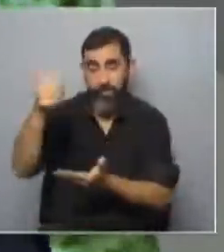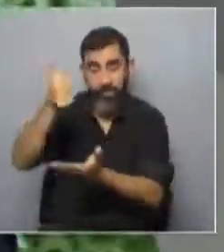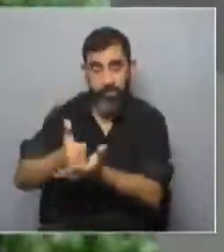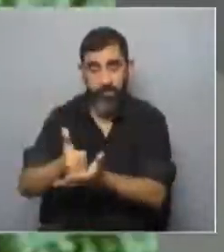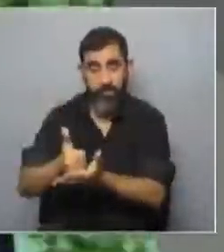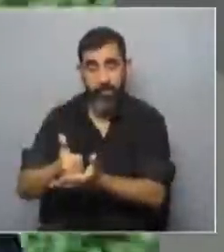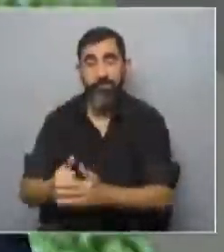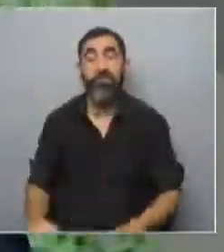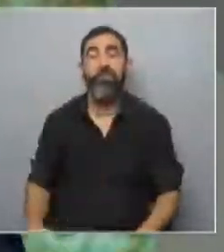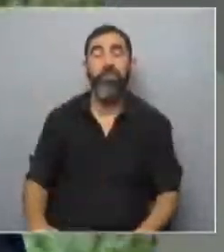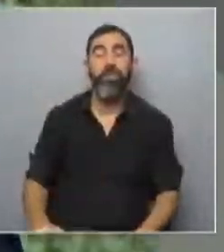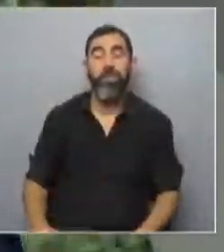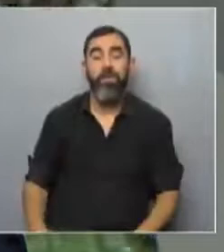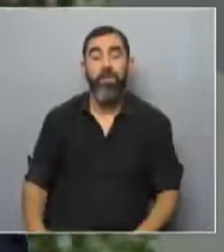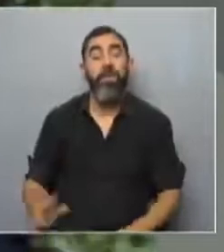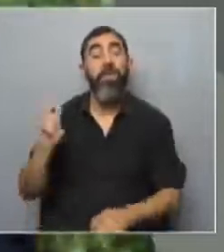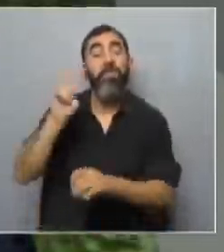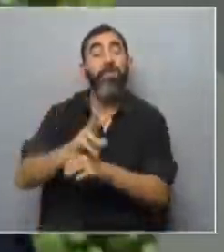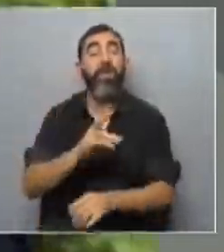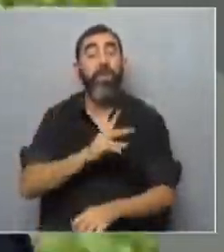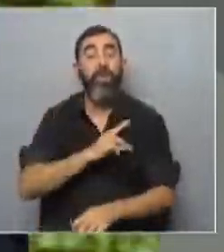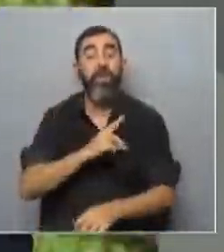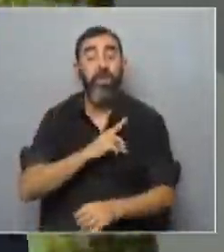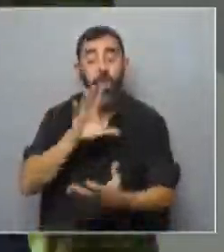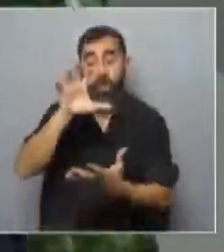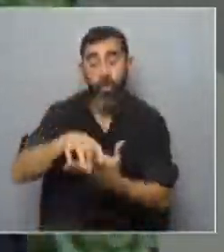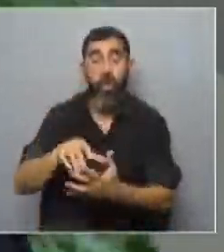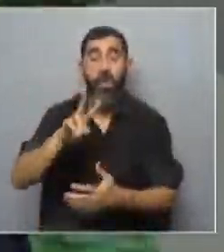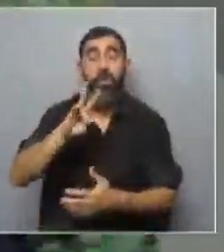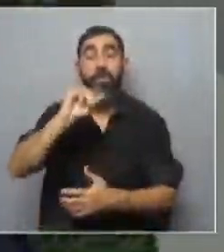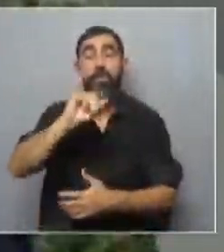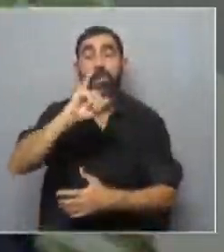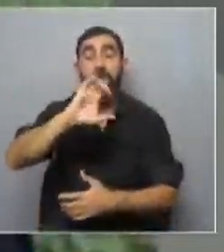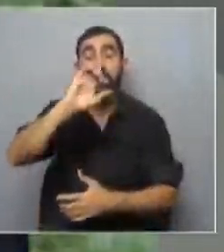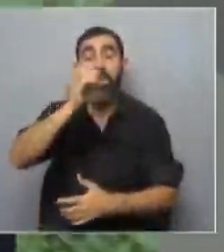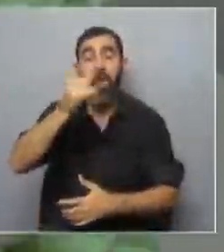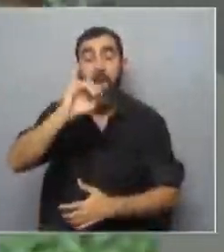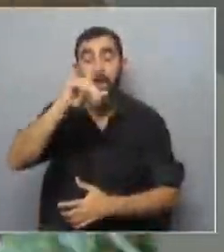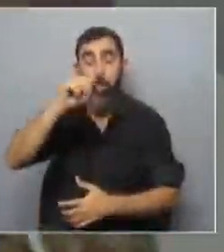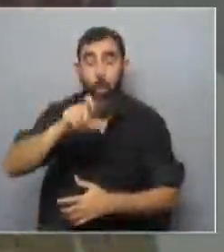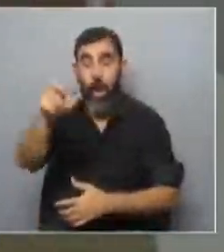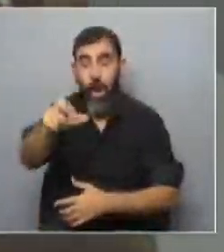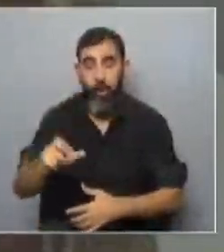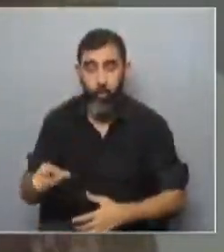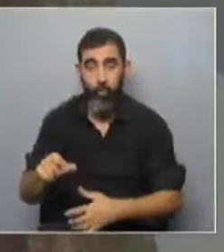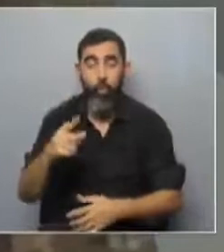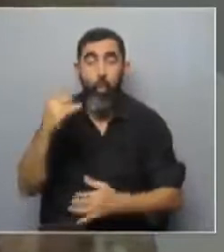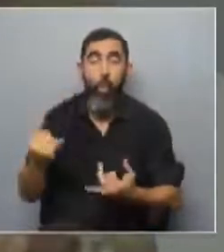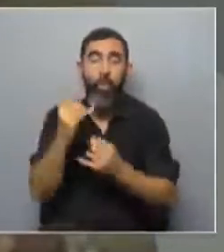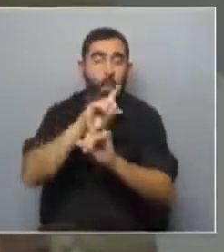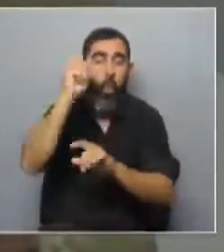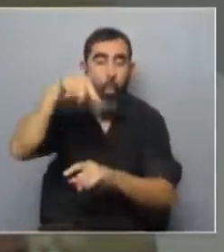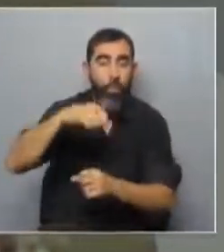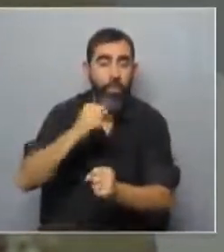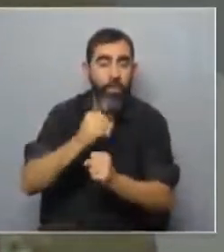Sebastián, durante nuestra visita en diciembre al lecho del Arroyo del Vizcaíno. Y bueno, y si bien no fue un día típico de trabajo, porque ustedes